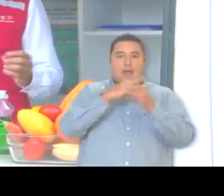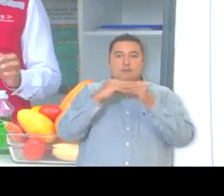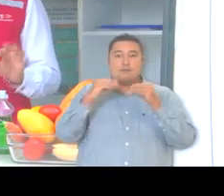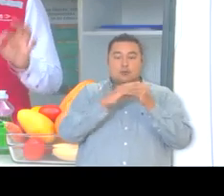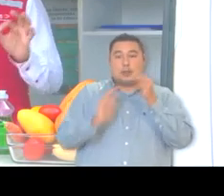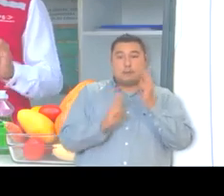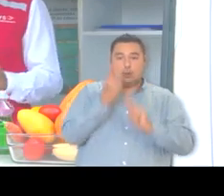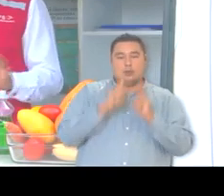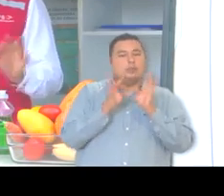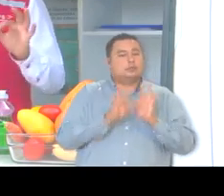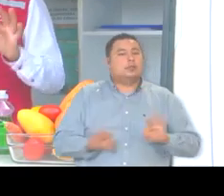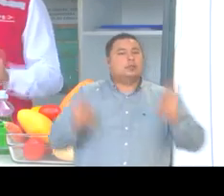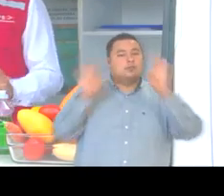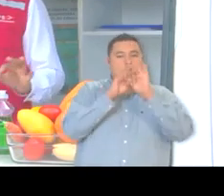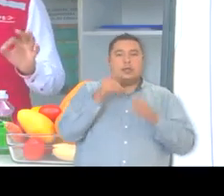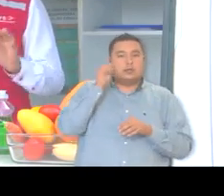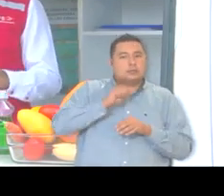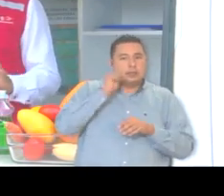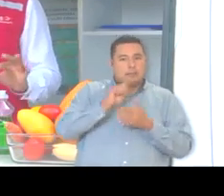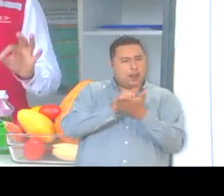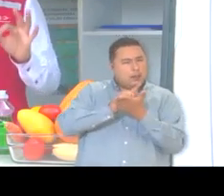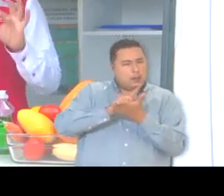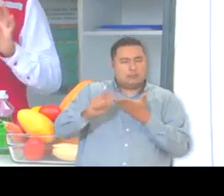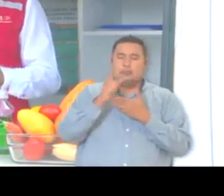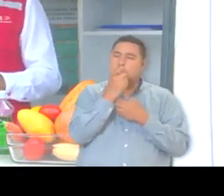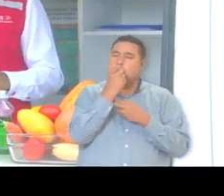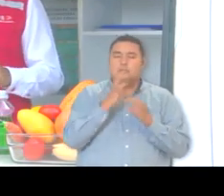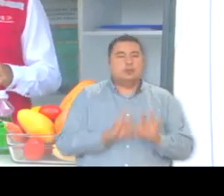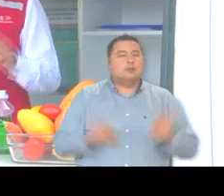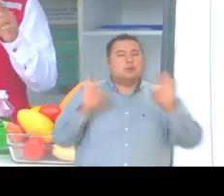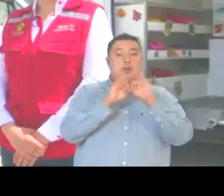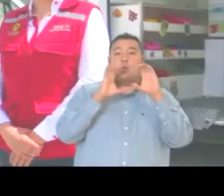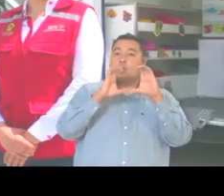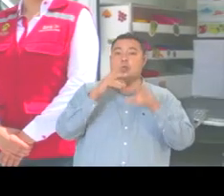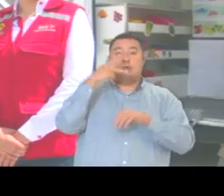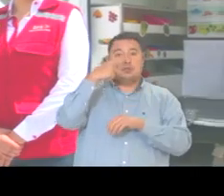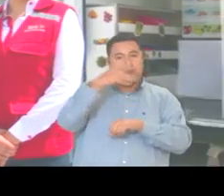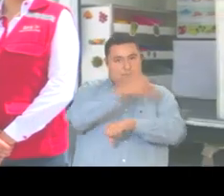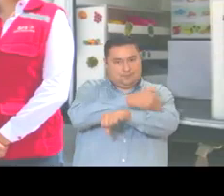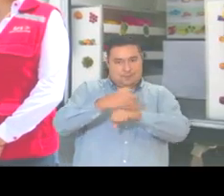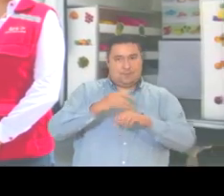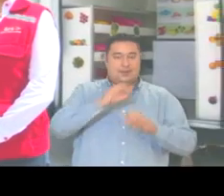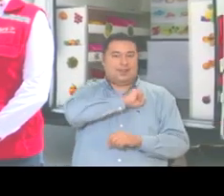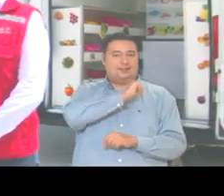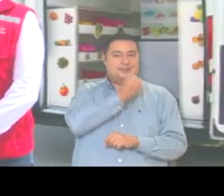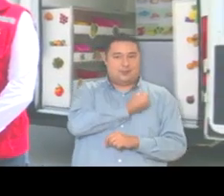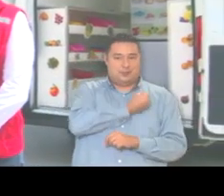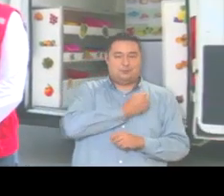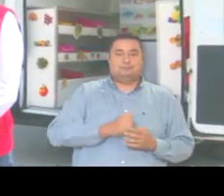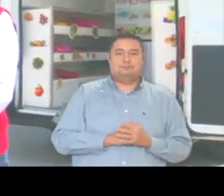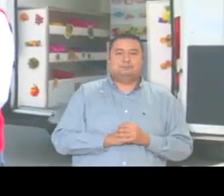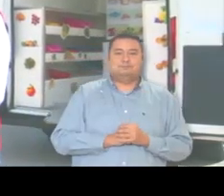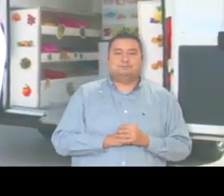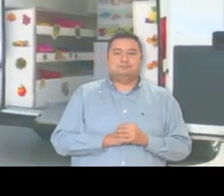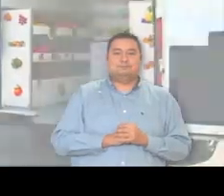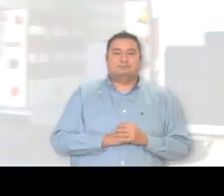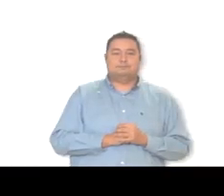aplicarlos. Consumir alimentos inocuos y seguros es imprescindible para cuidar de tu salud y la de tu familia.